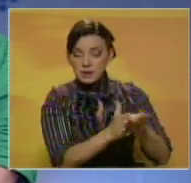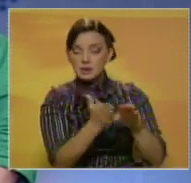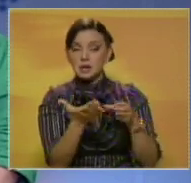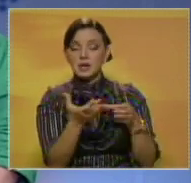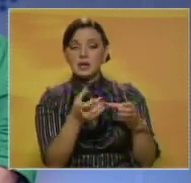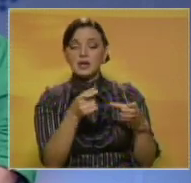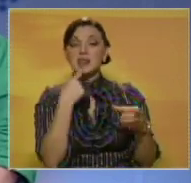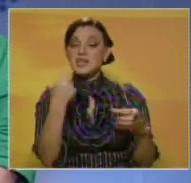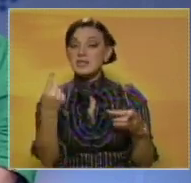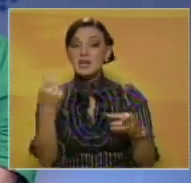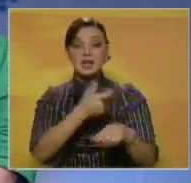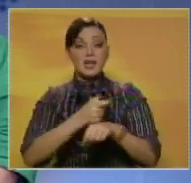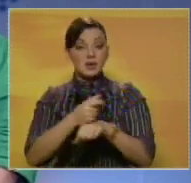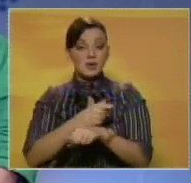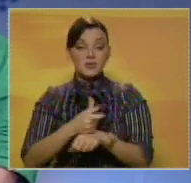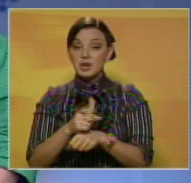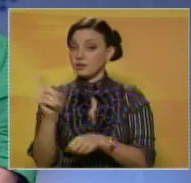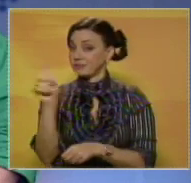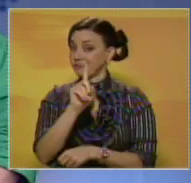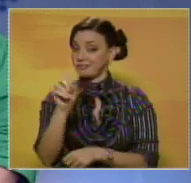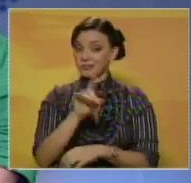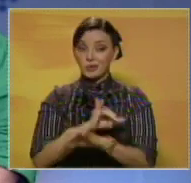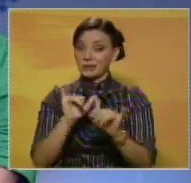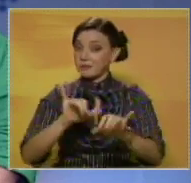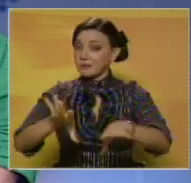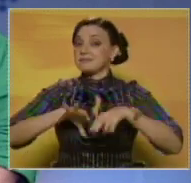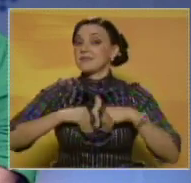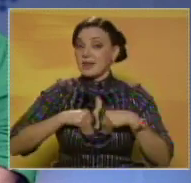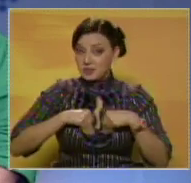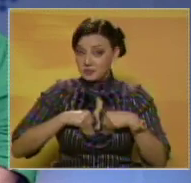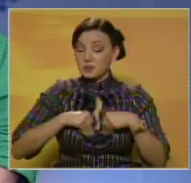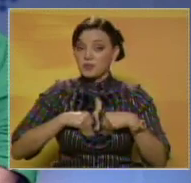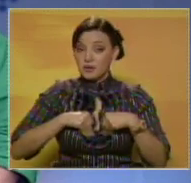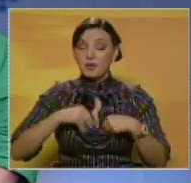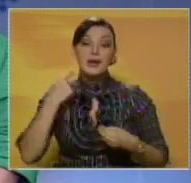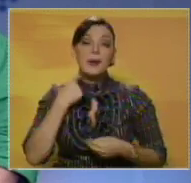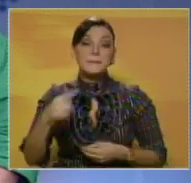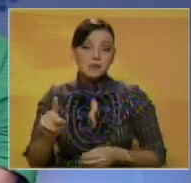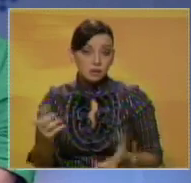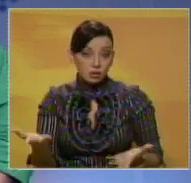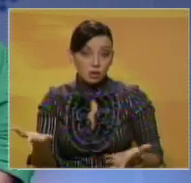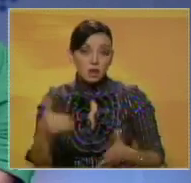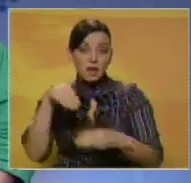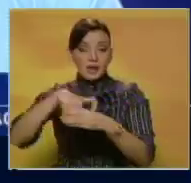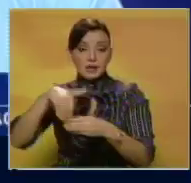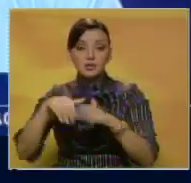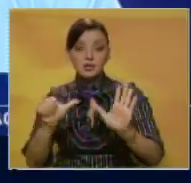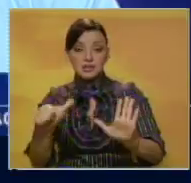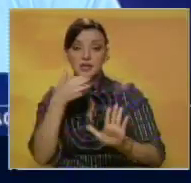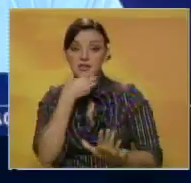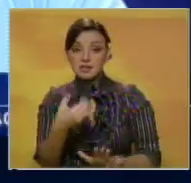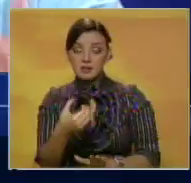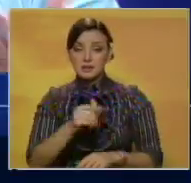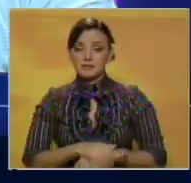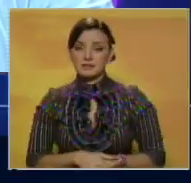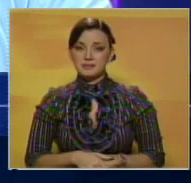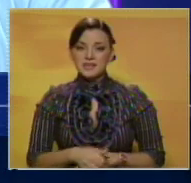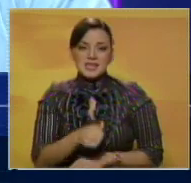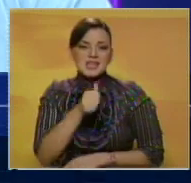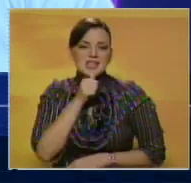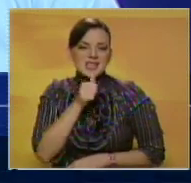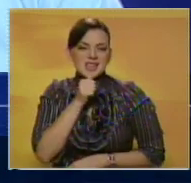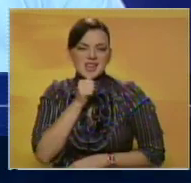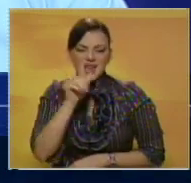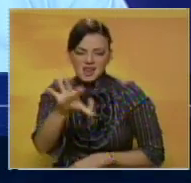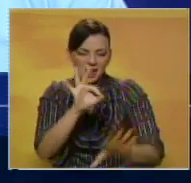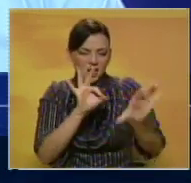manifiesto que el gobierno nacional no ha terminado de asumir su derrota de los comicios del 6 de diciembre. ¿Quiénes escogieron a esos